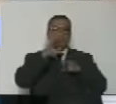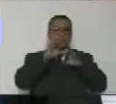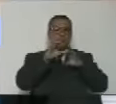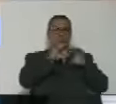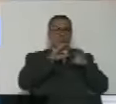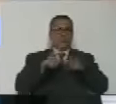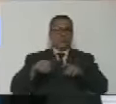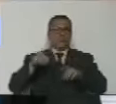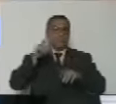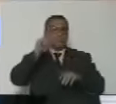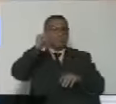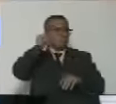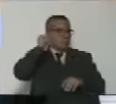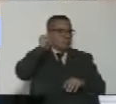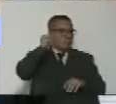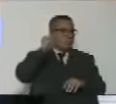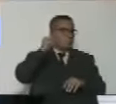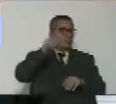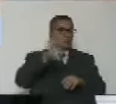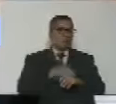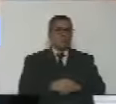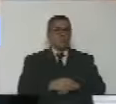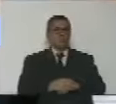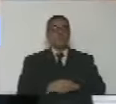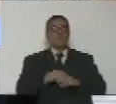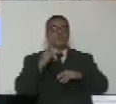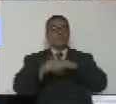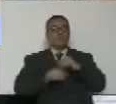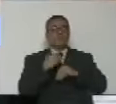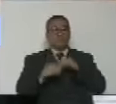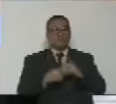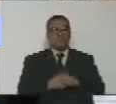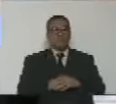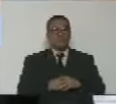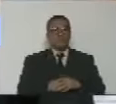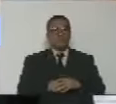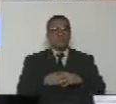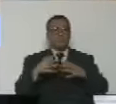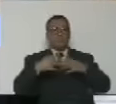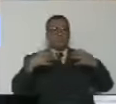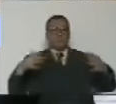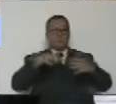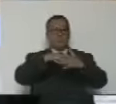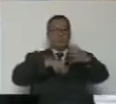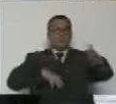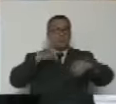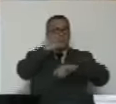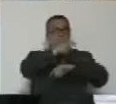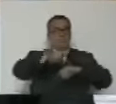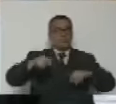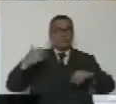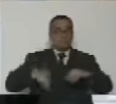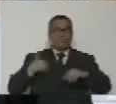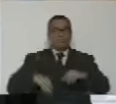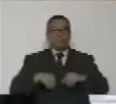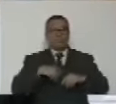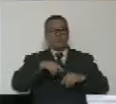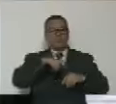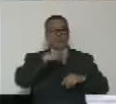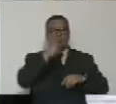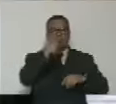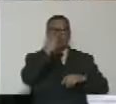la mujer y quien ha condenado a la gran mayoría del pueblo argentino a la